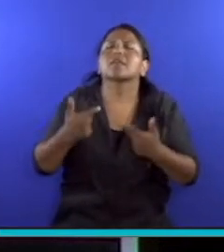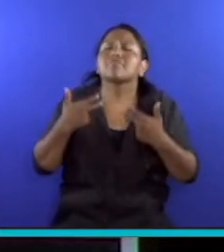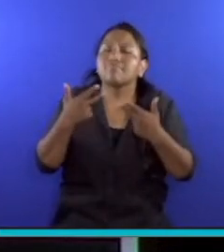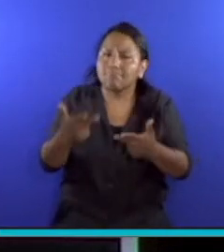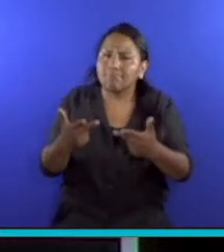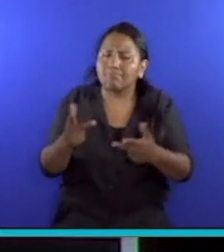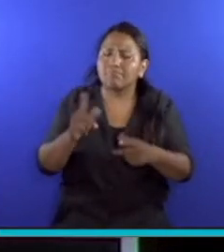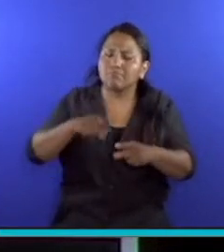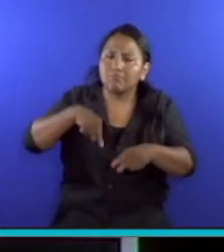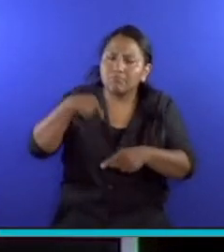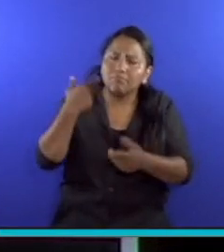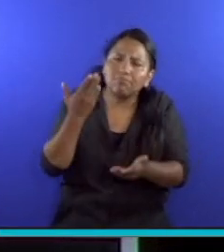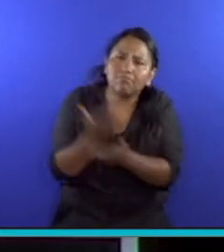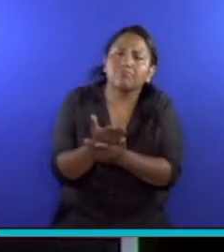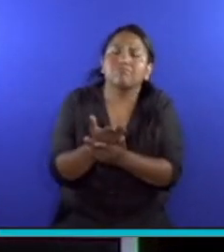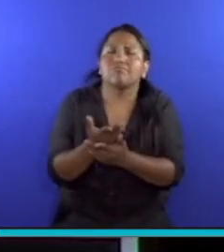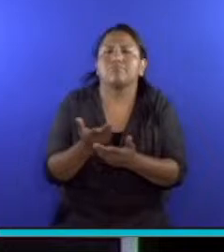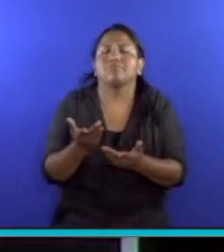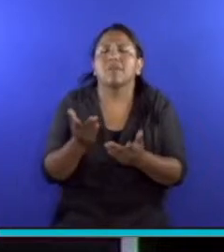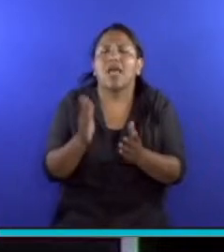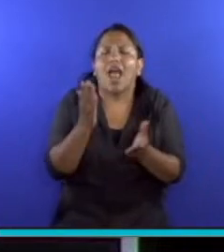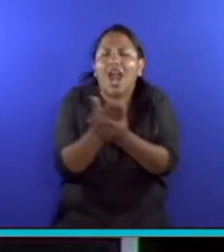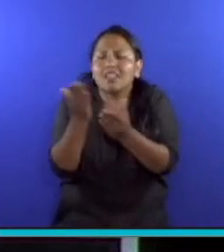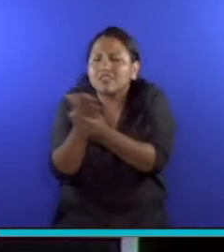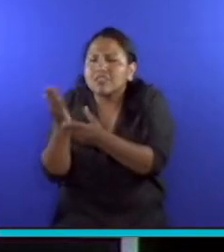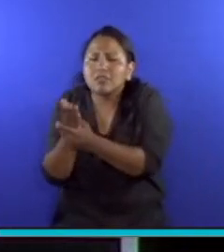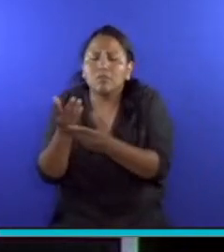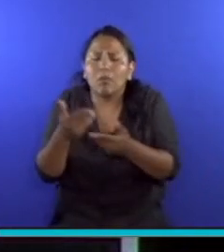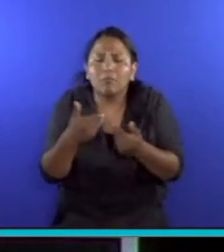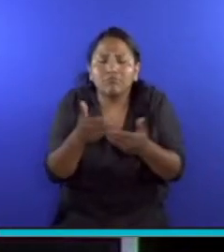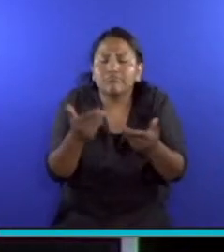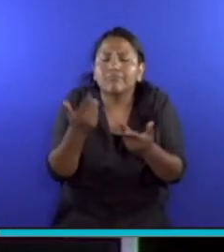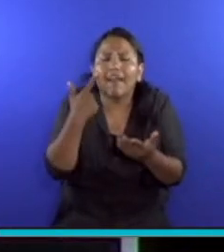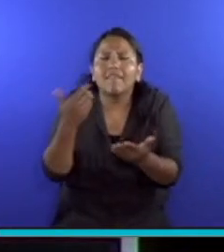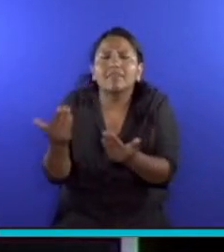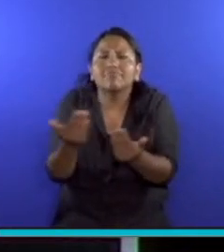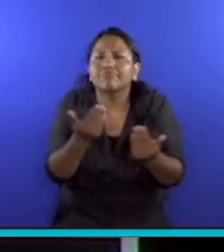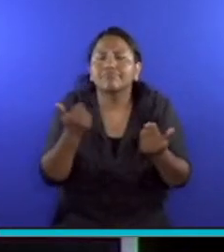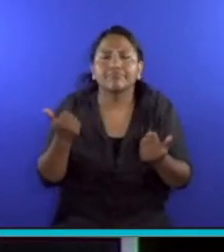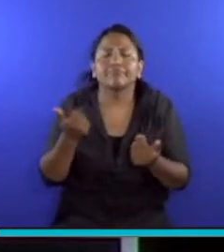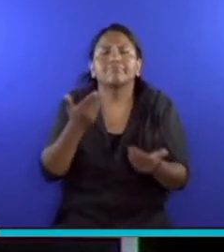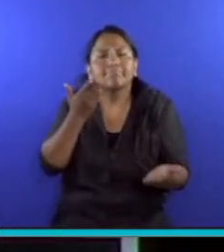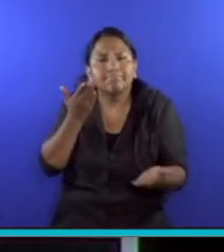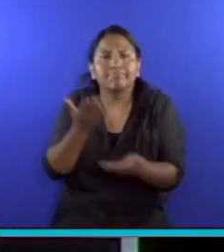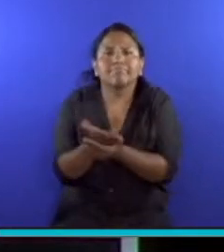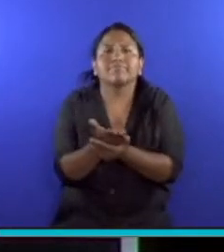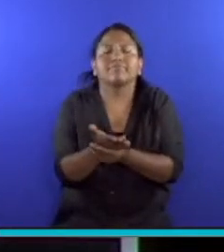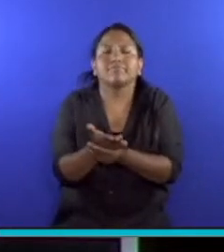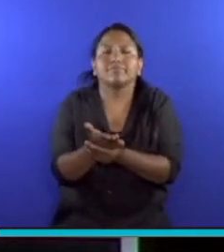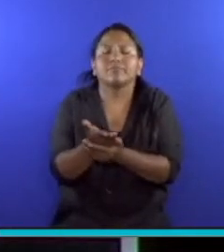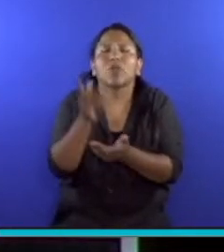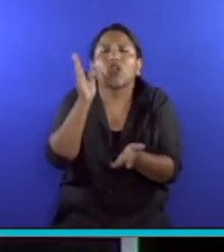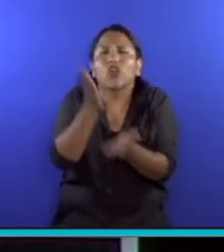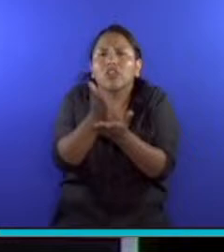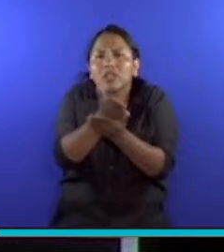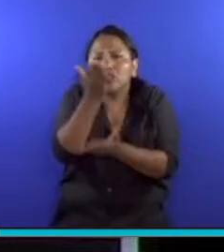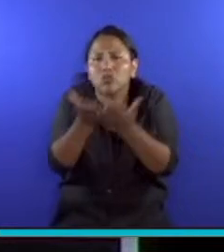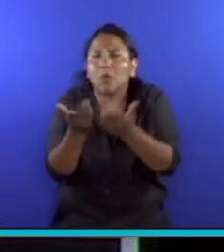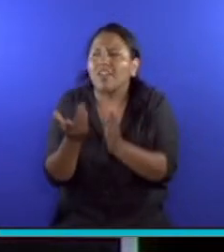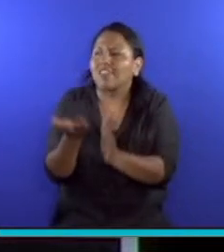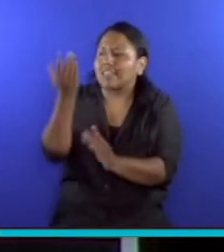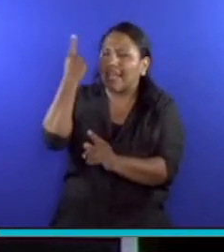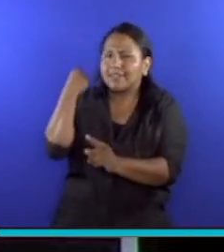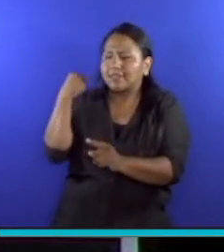exigiendo la apertura de los archivos, que tenemos que seguir exigiendo por los derechos humanos de ayer y de hoy,